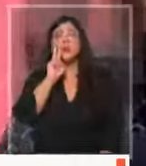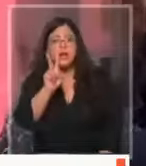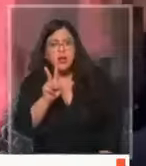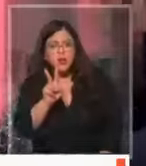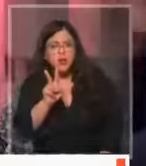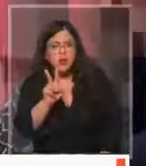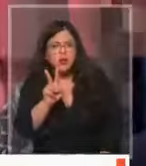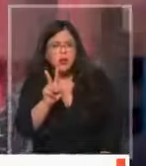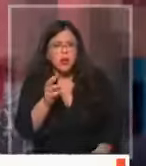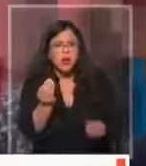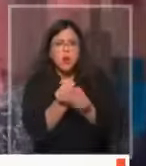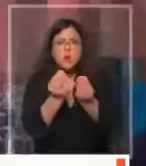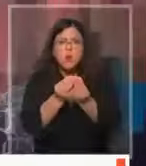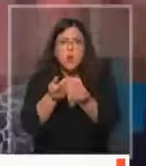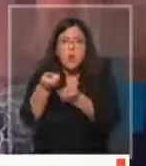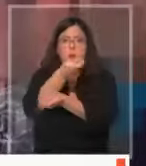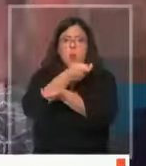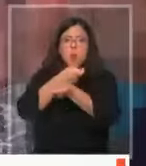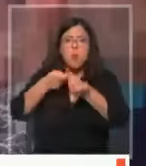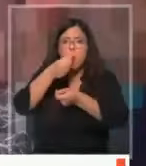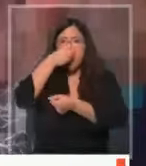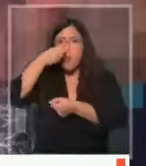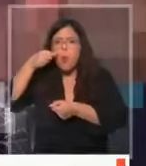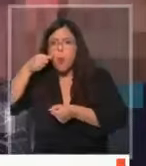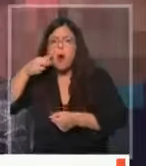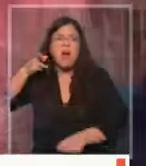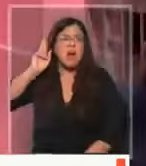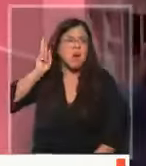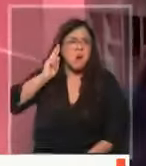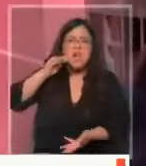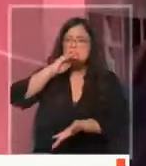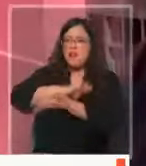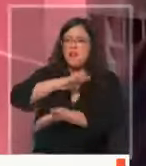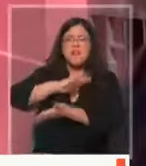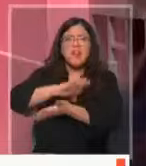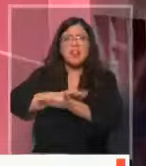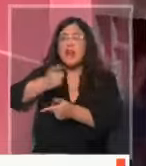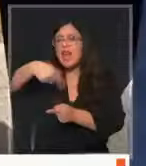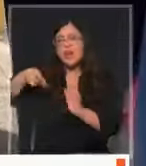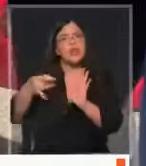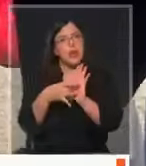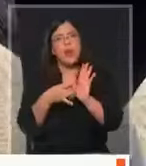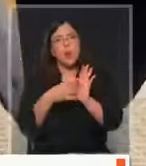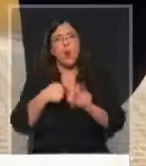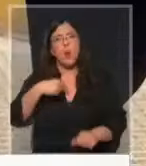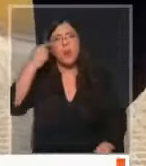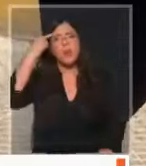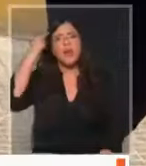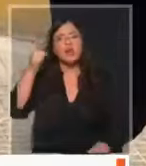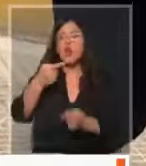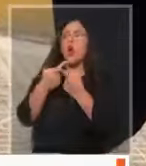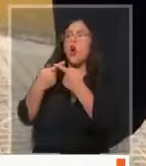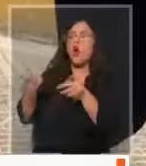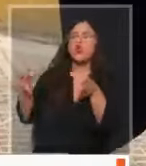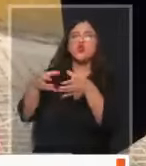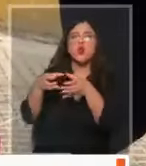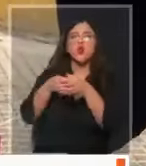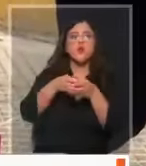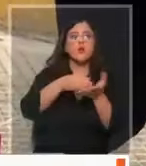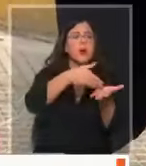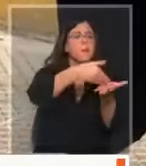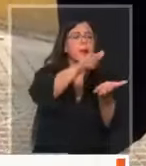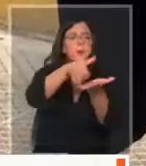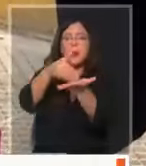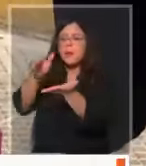droga. Las bullas, hacen fiesta. Son criminales, yo encuentro. Es otra banda que está limpiando a la gente,